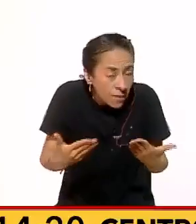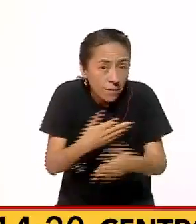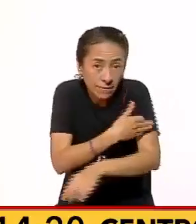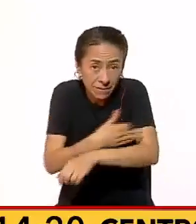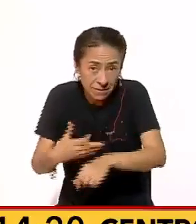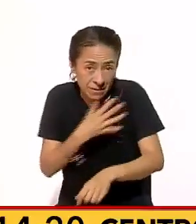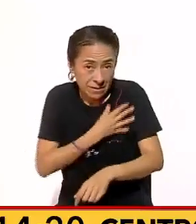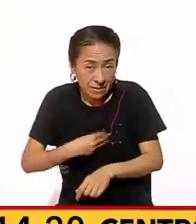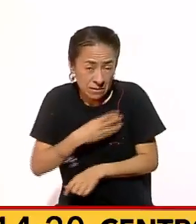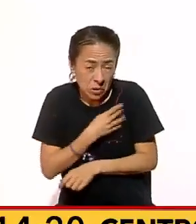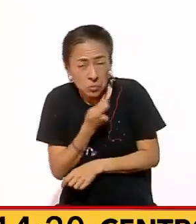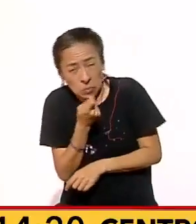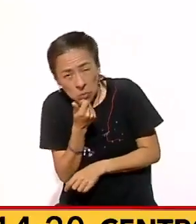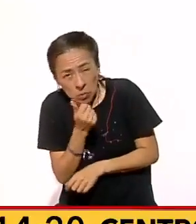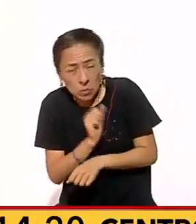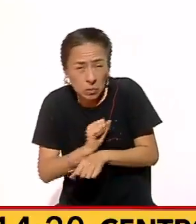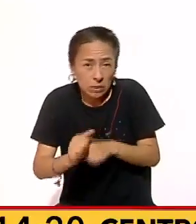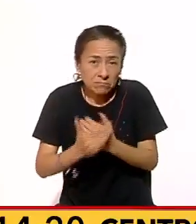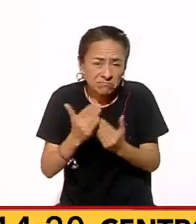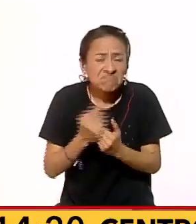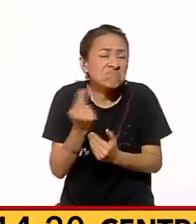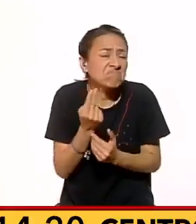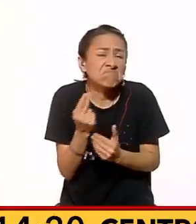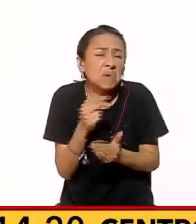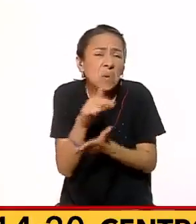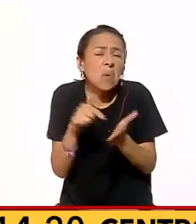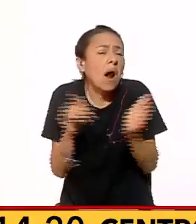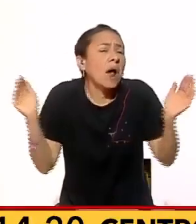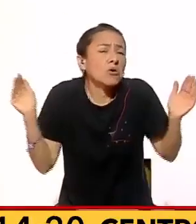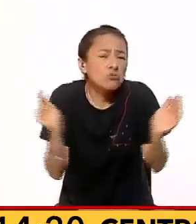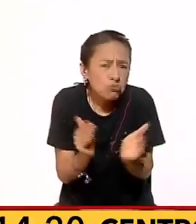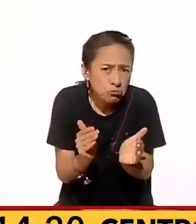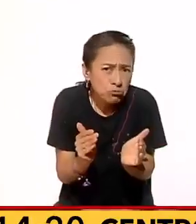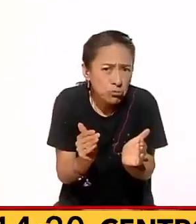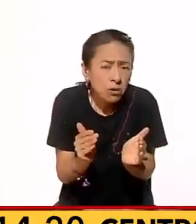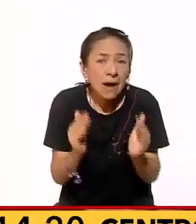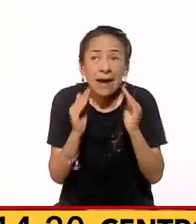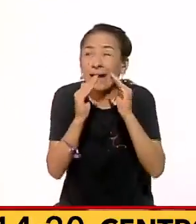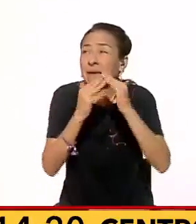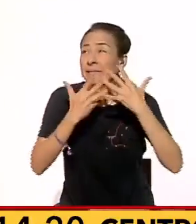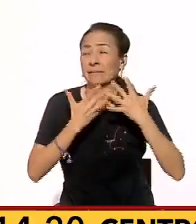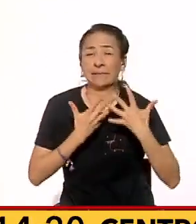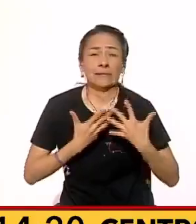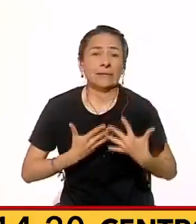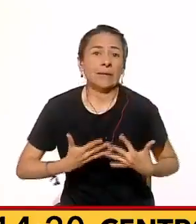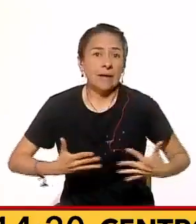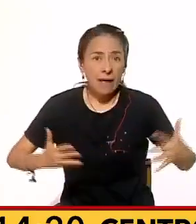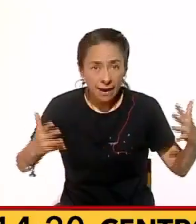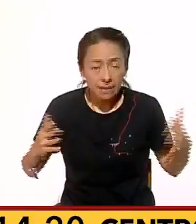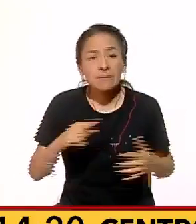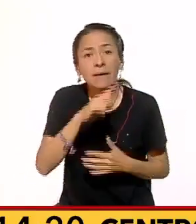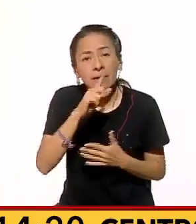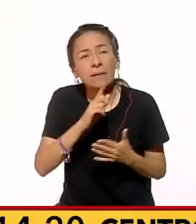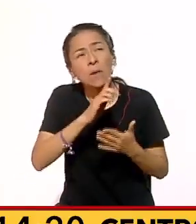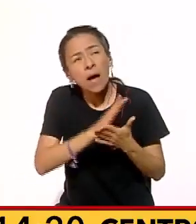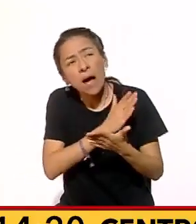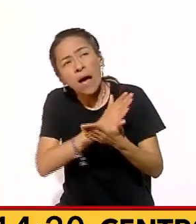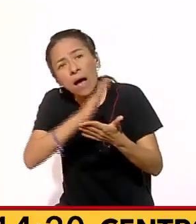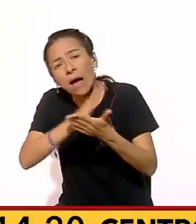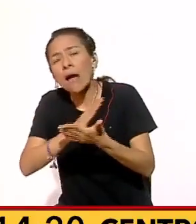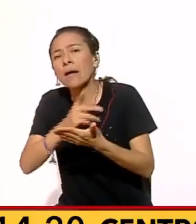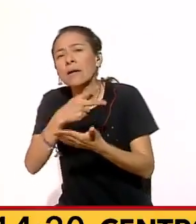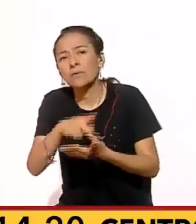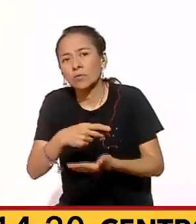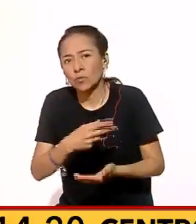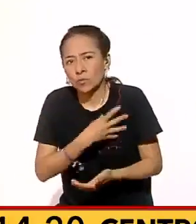hijos requieren espacios más pequeños y las grandes casas que se fueron fraccionando para ser repartidas entre los hijos